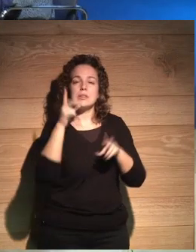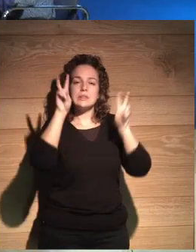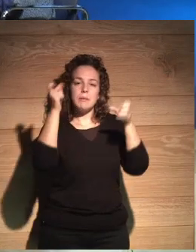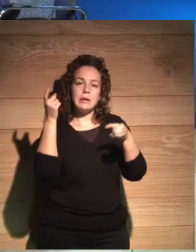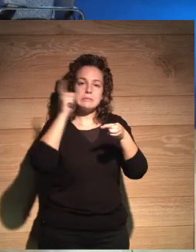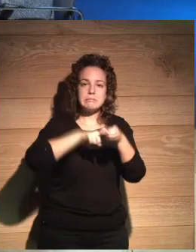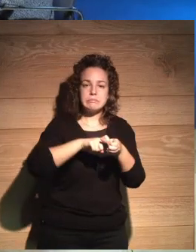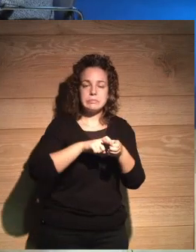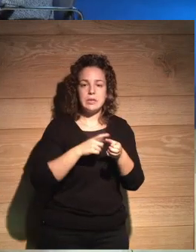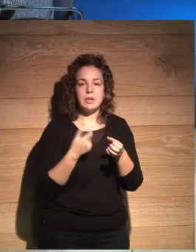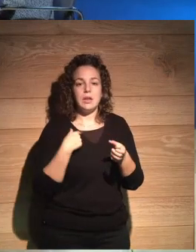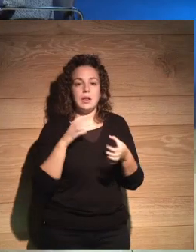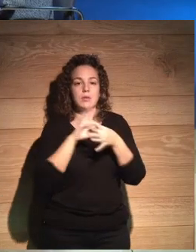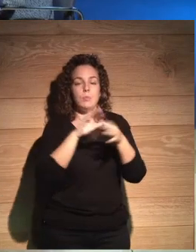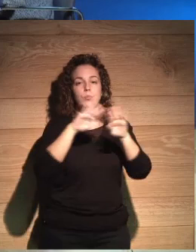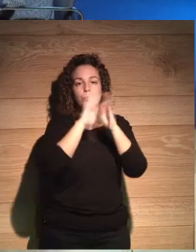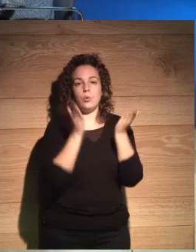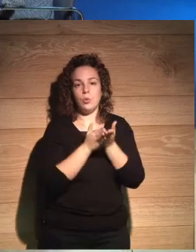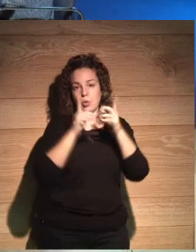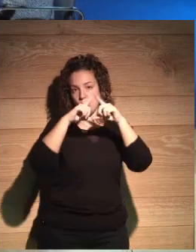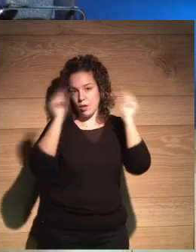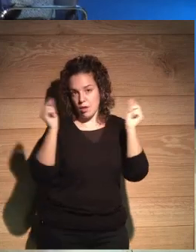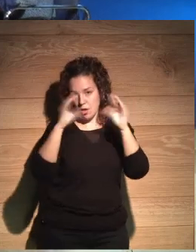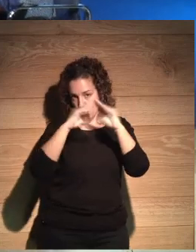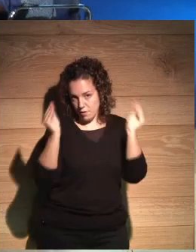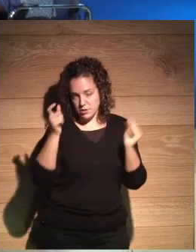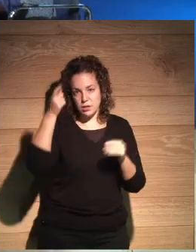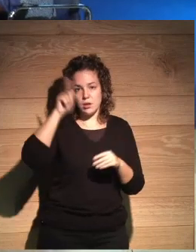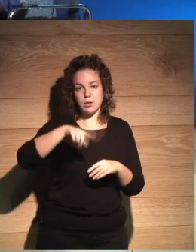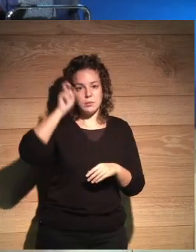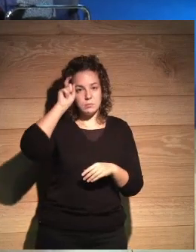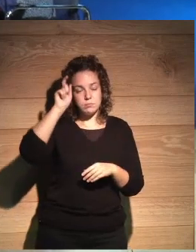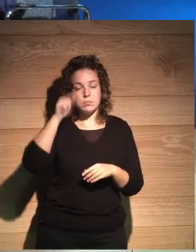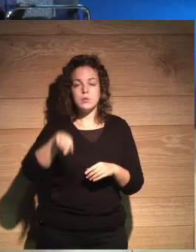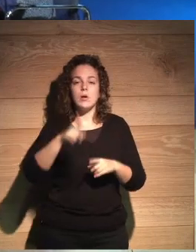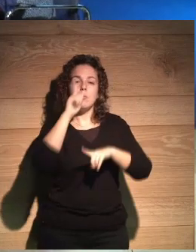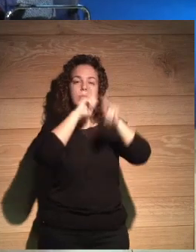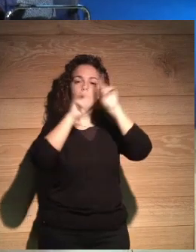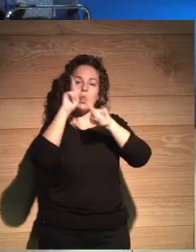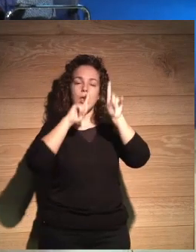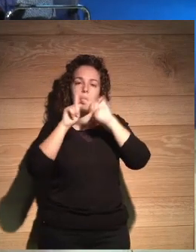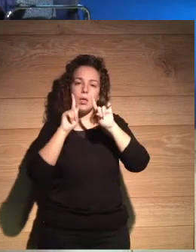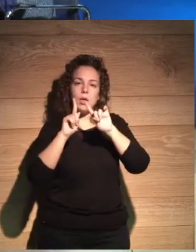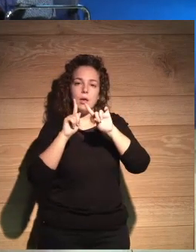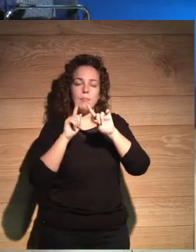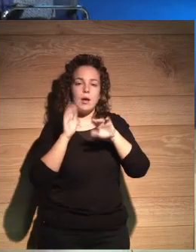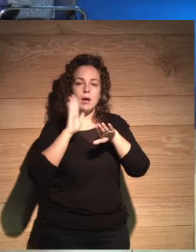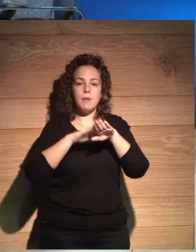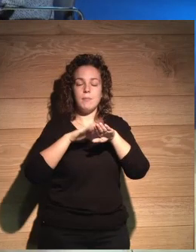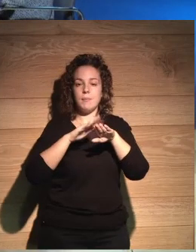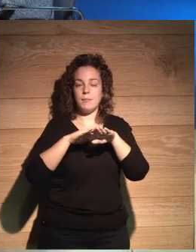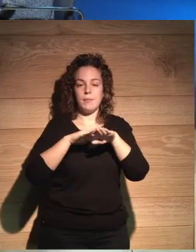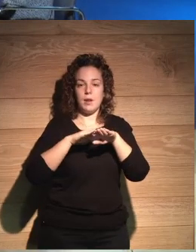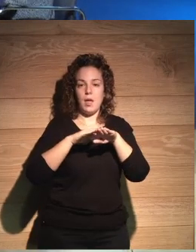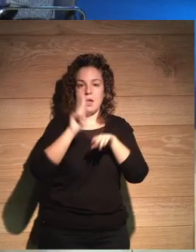temas relacionados con el mundo universitario, la cátedra, etcétera. ¿Cuál crees que está siendo el gran problema para que tengamos tan bajos